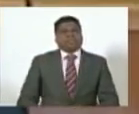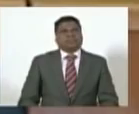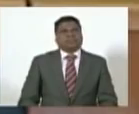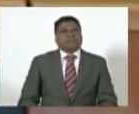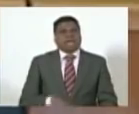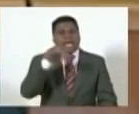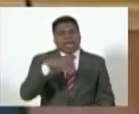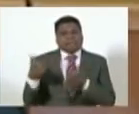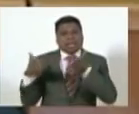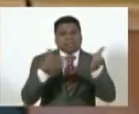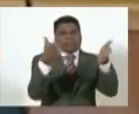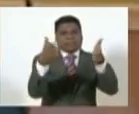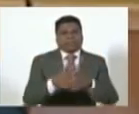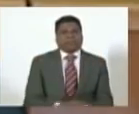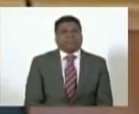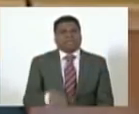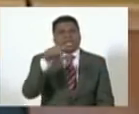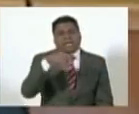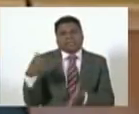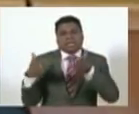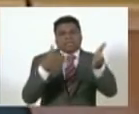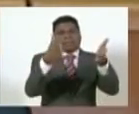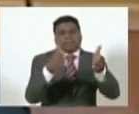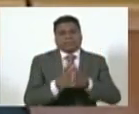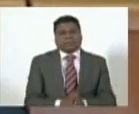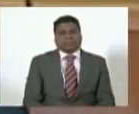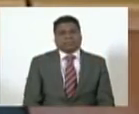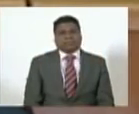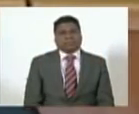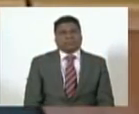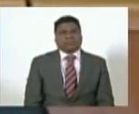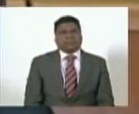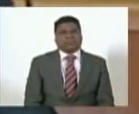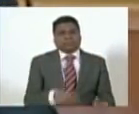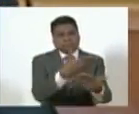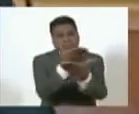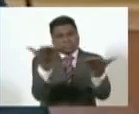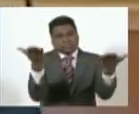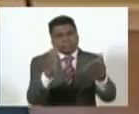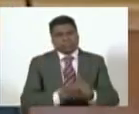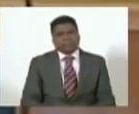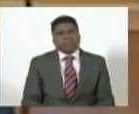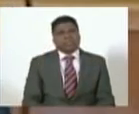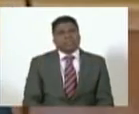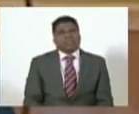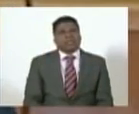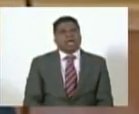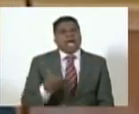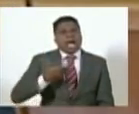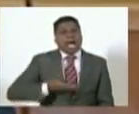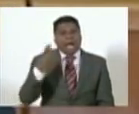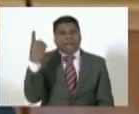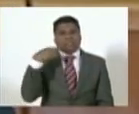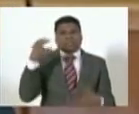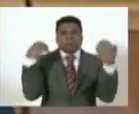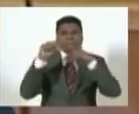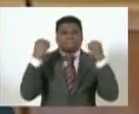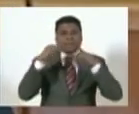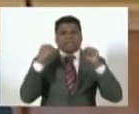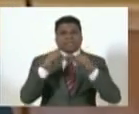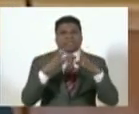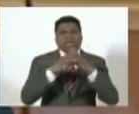camino. Este es el camino, compañeros y compañeras. Y sobre todo ayer, con los ejercicios Zamora